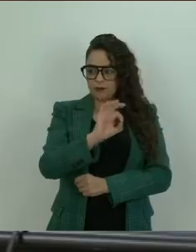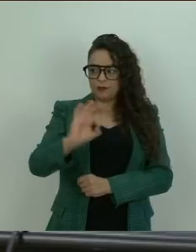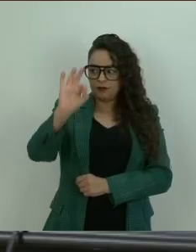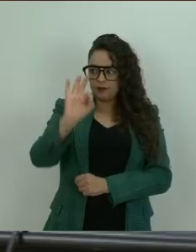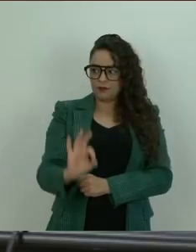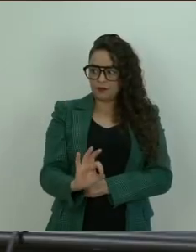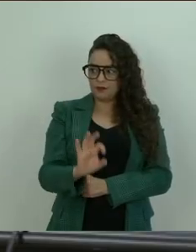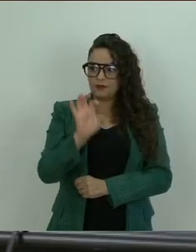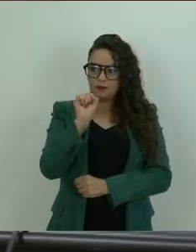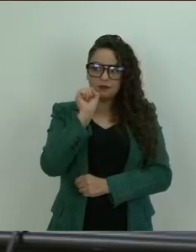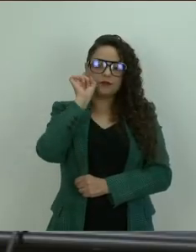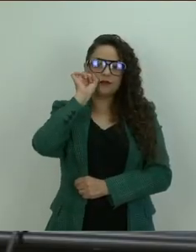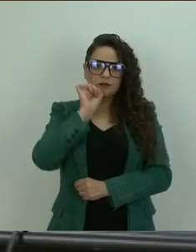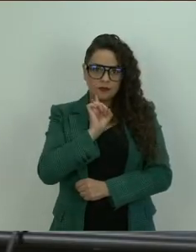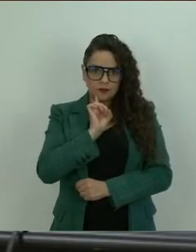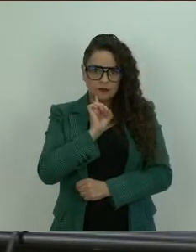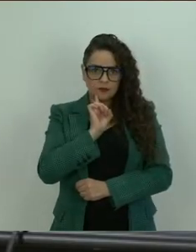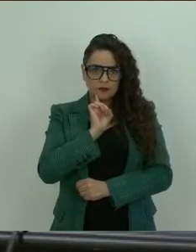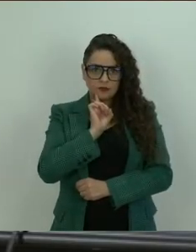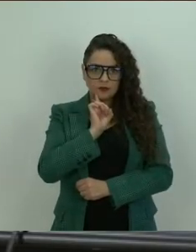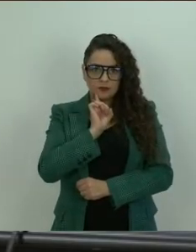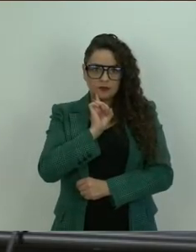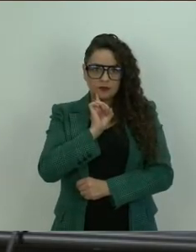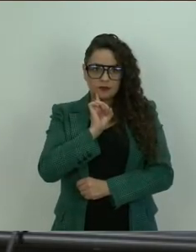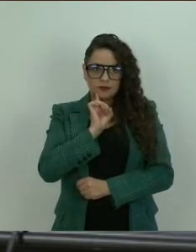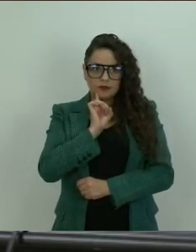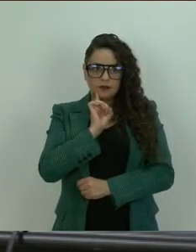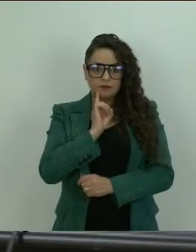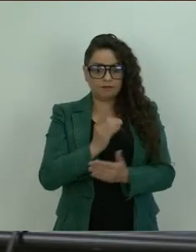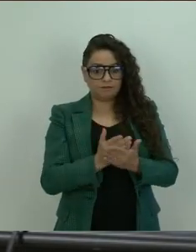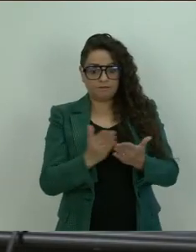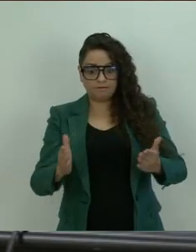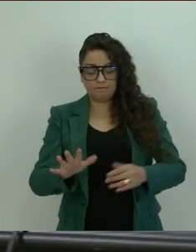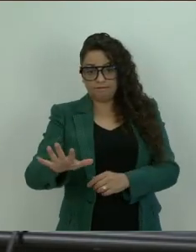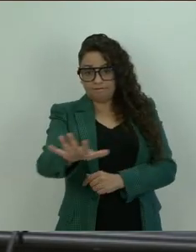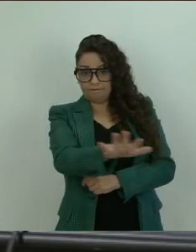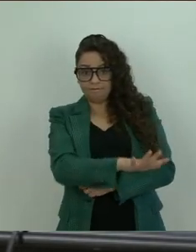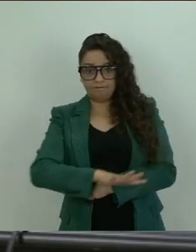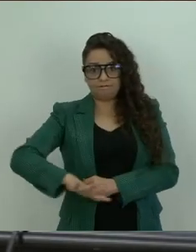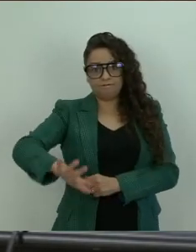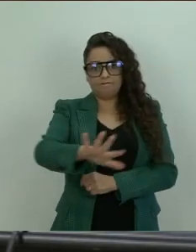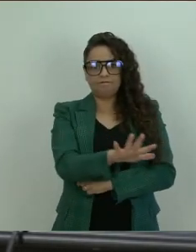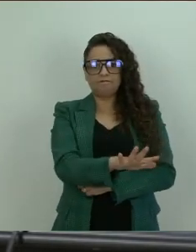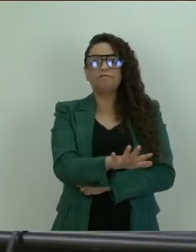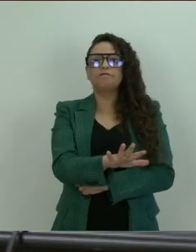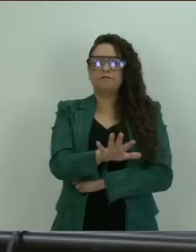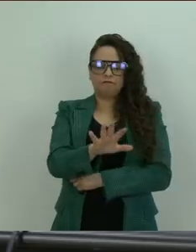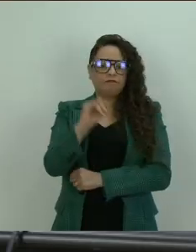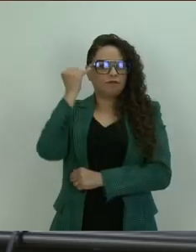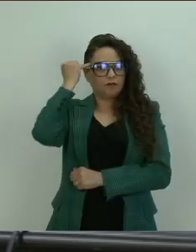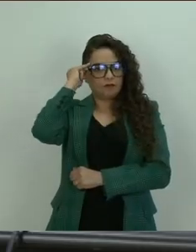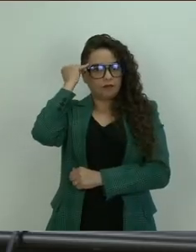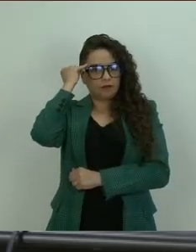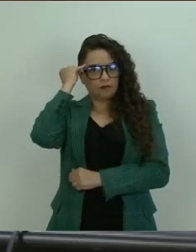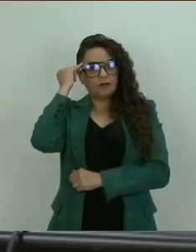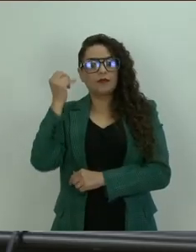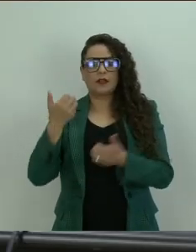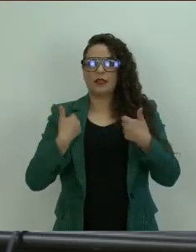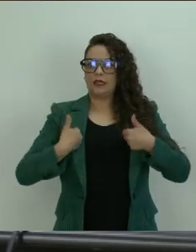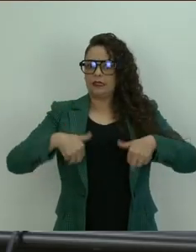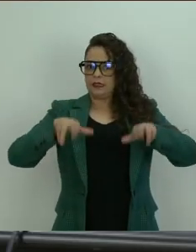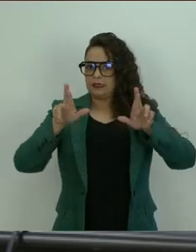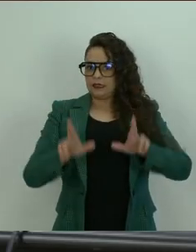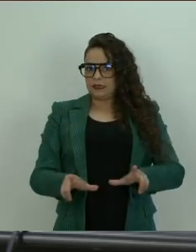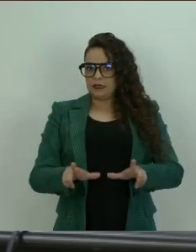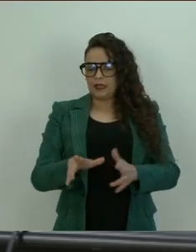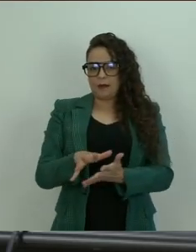52.41% son mujeres. Las mujeres representan la mayoría de la población indígena y, por tanto, sus